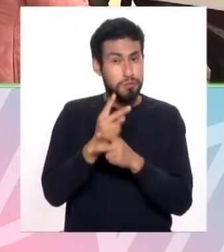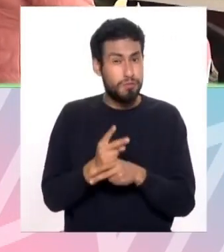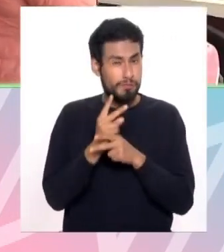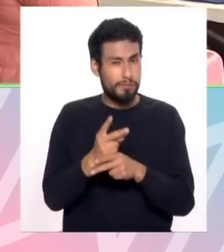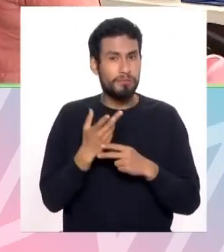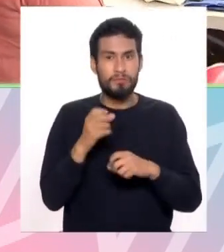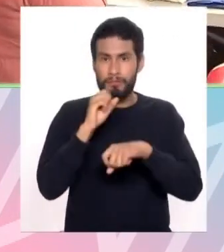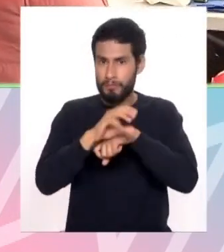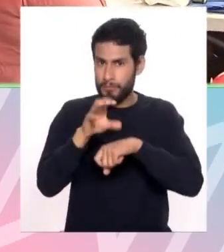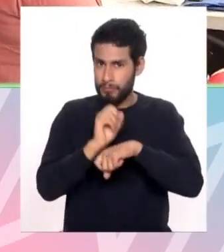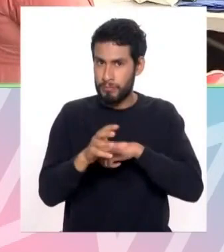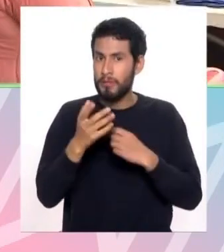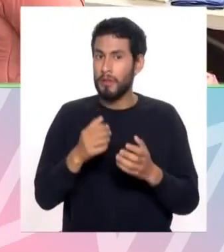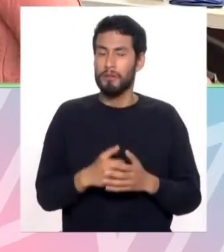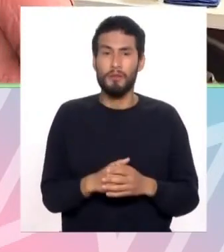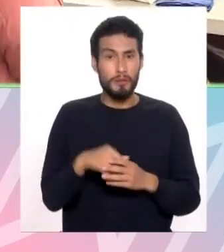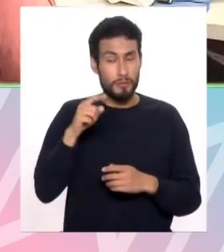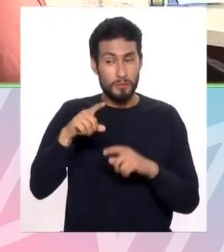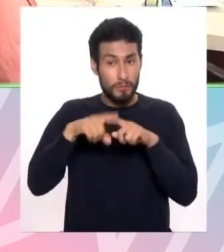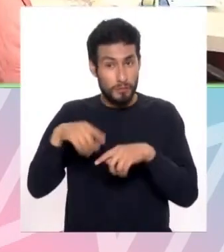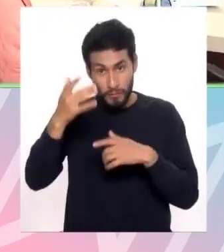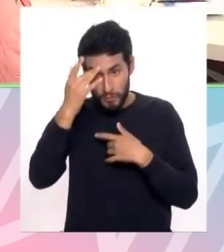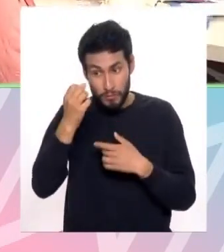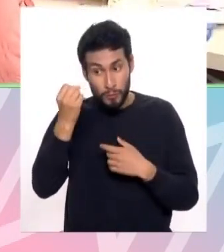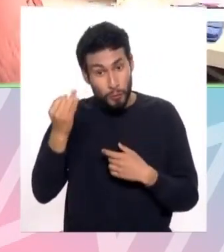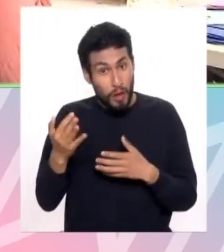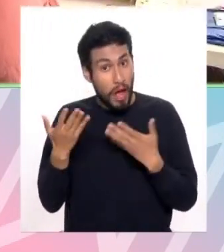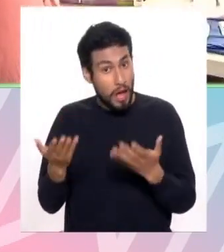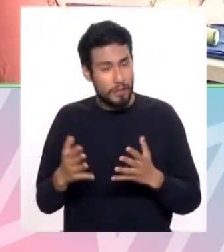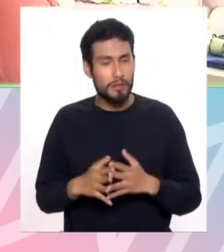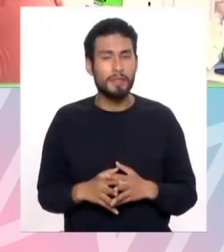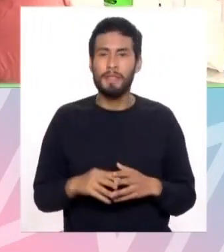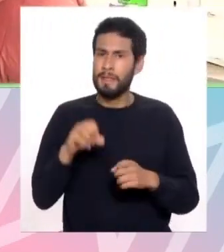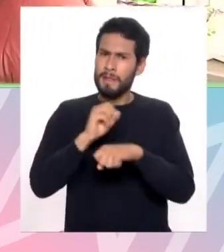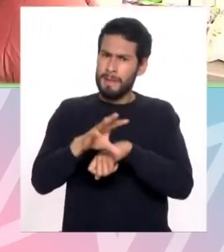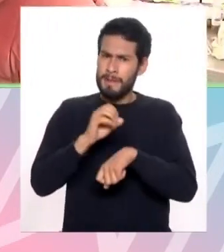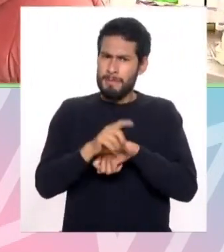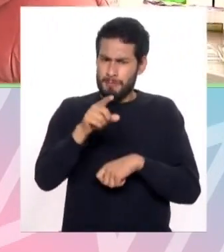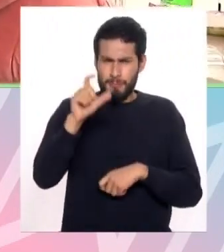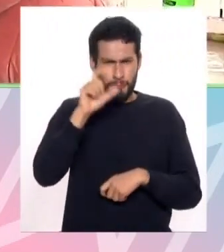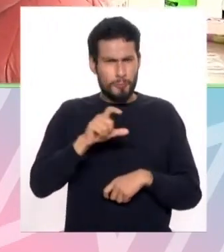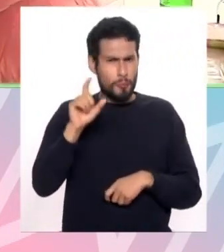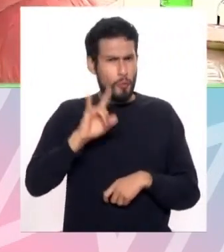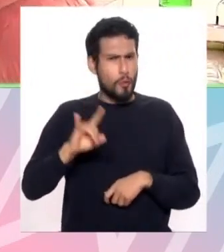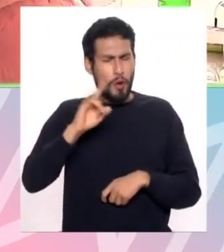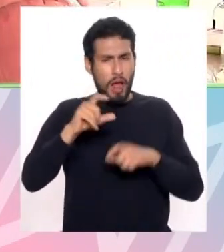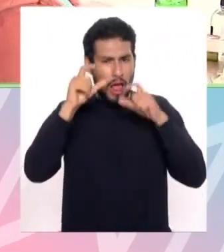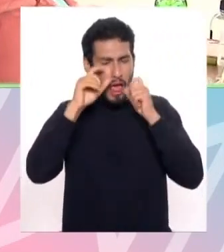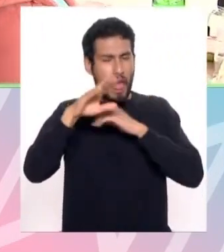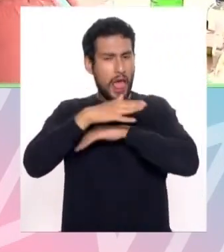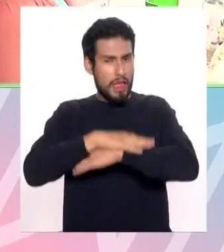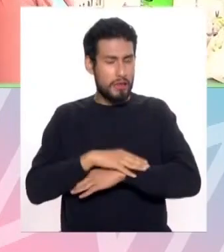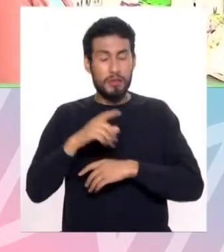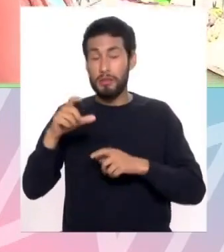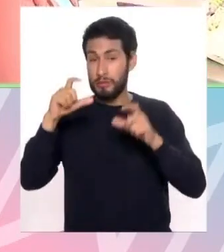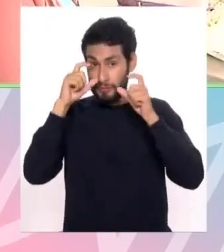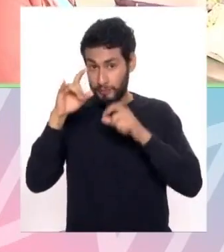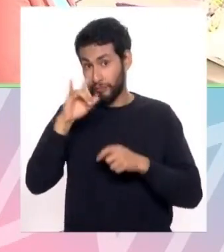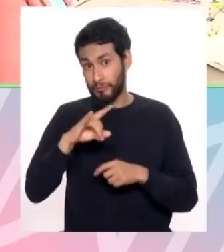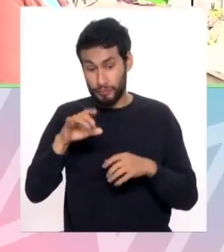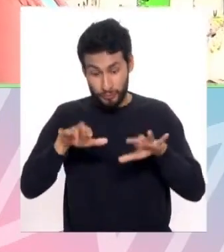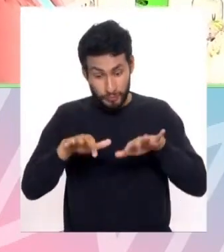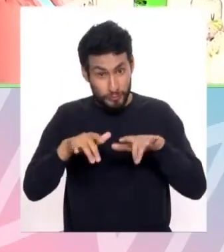y recomendar, pues, de acuerdo a la patología que se pueda encontrar, algún tipo de uso de un lente para descanso. Actualmente existen lentes para el uso